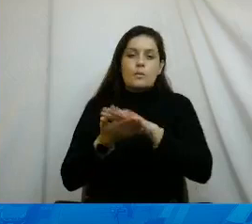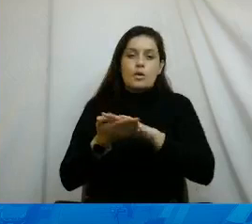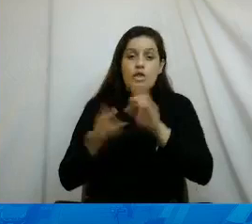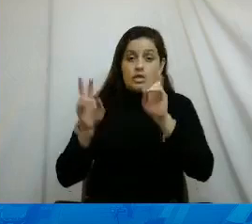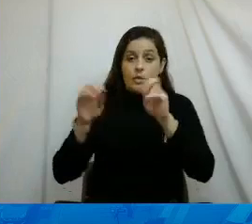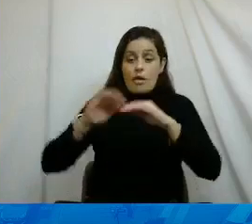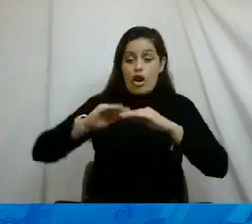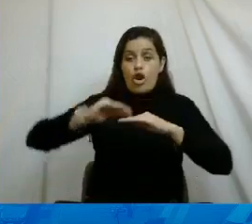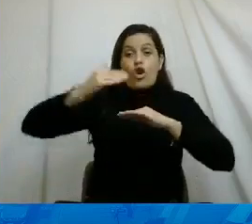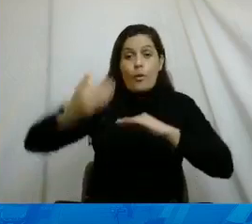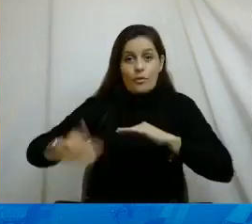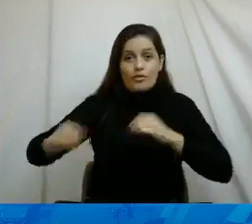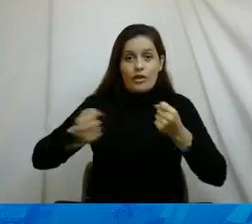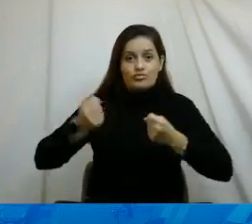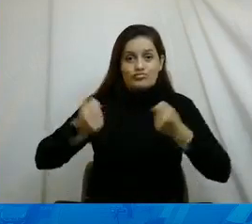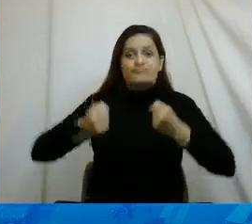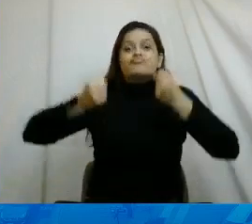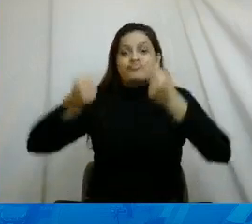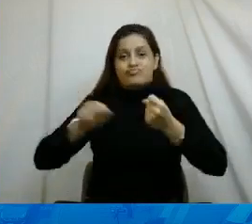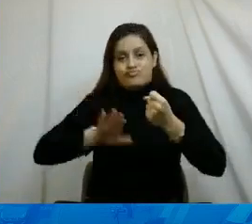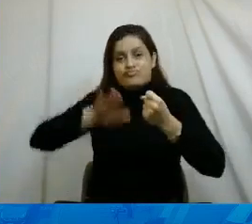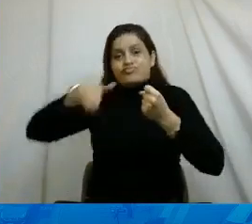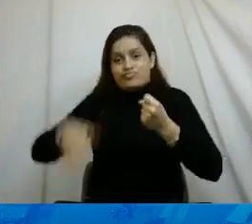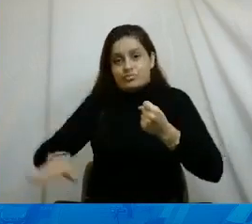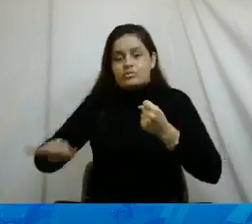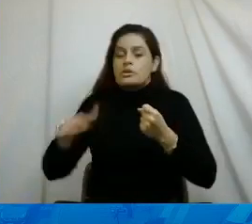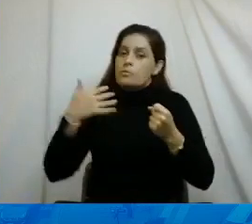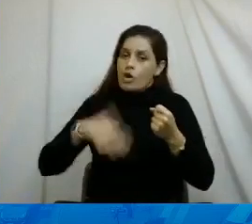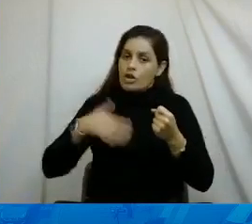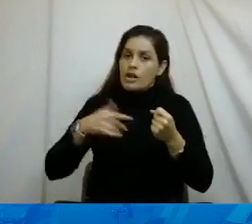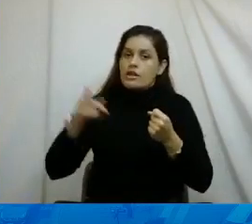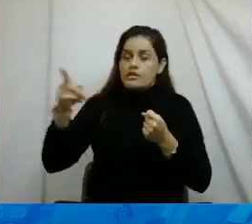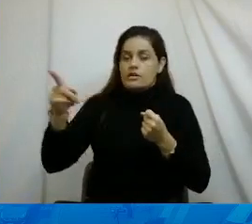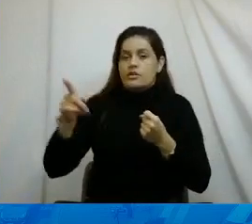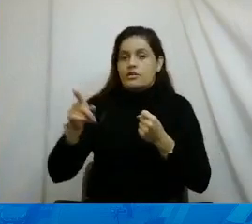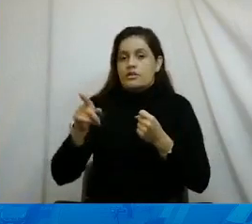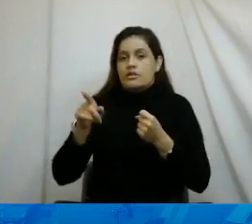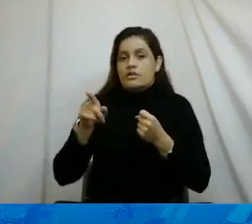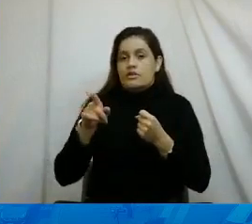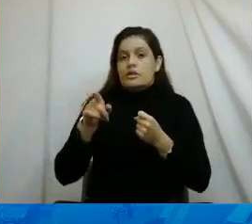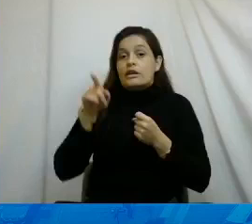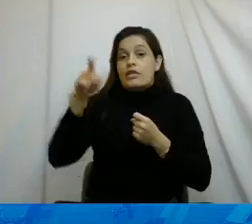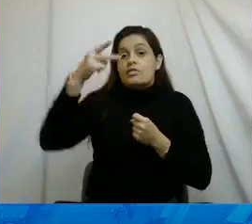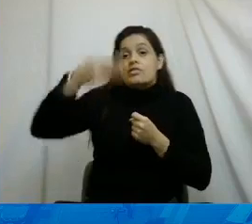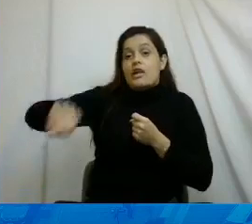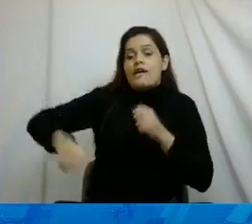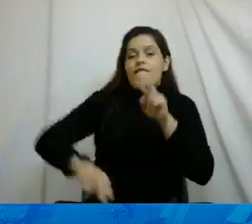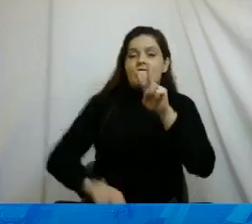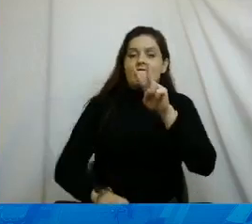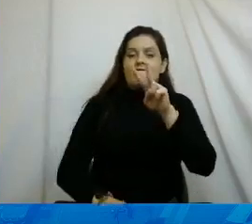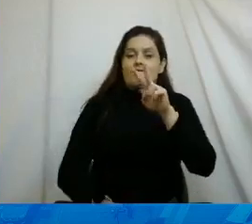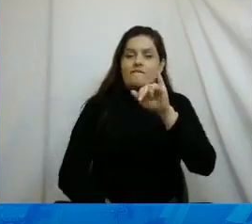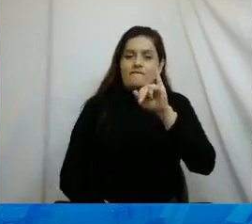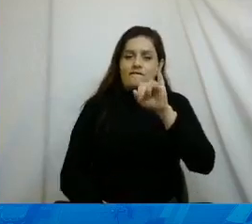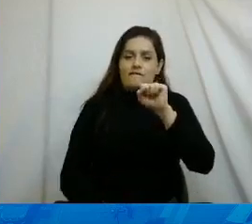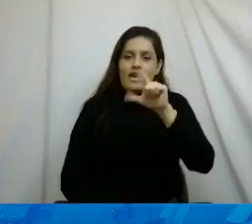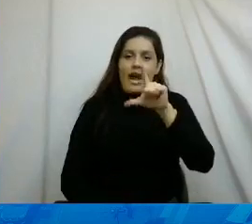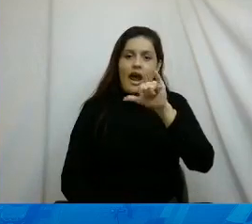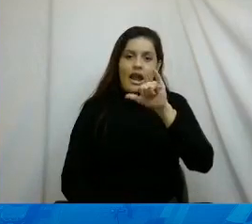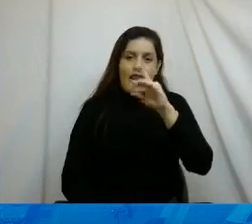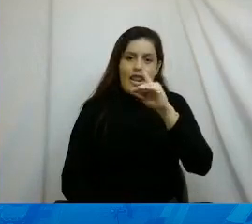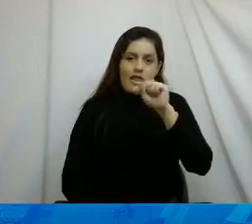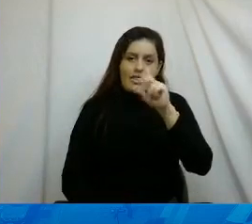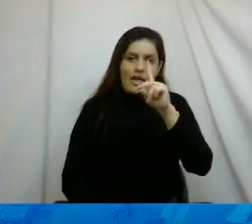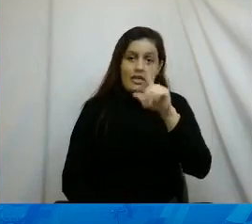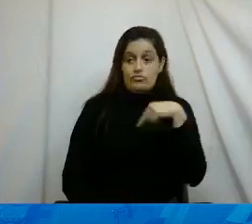Toro, entendiendo que es una calle de tuición de vialidad. Nosotros como municipio no podemos llegar